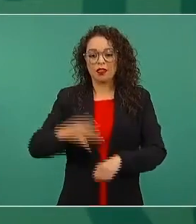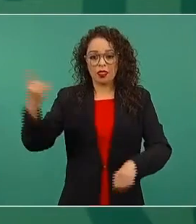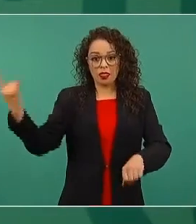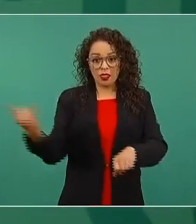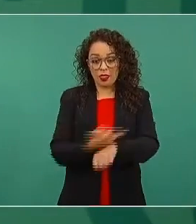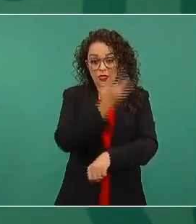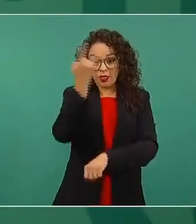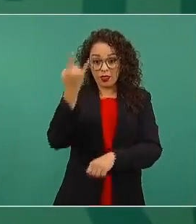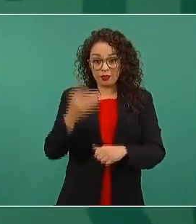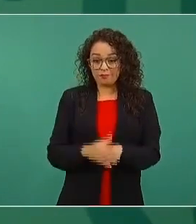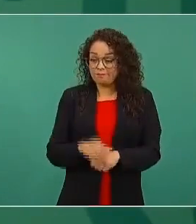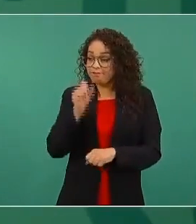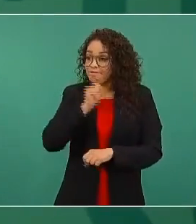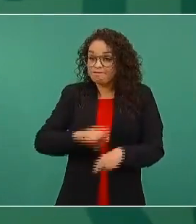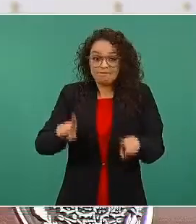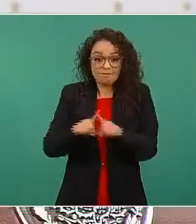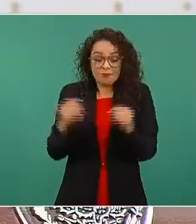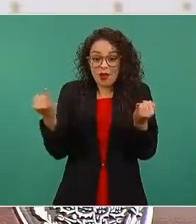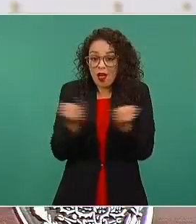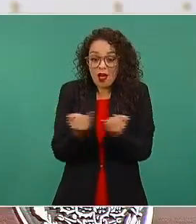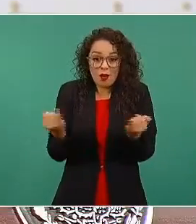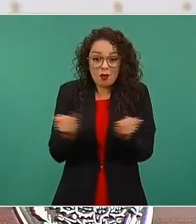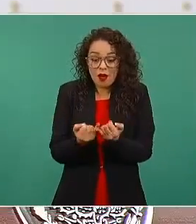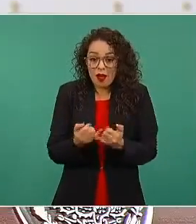y fue más de lo mismo. Eso es lo que